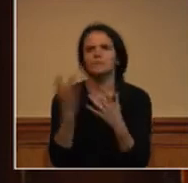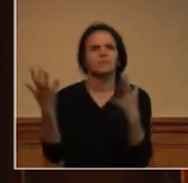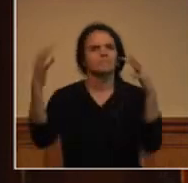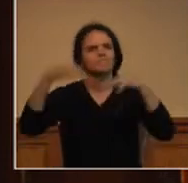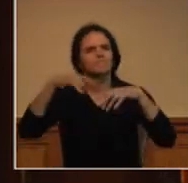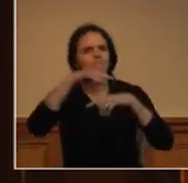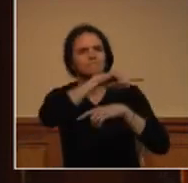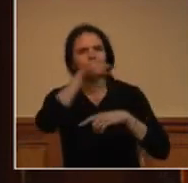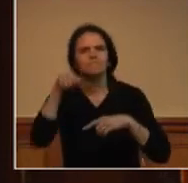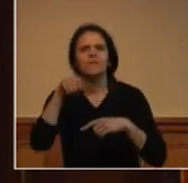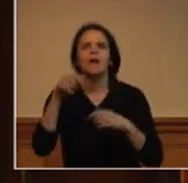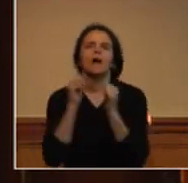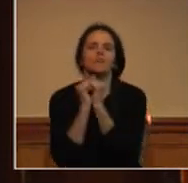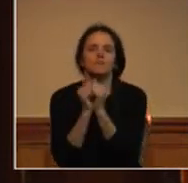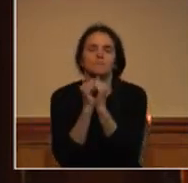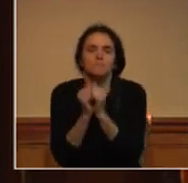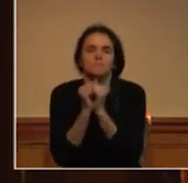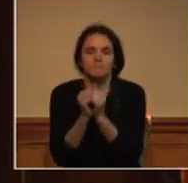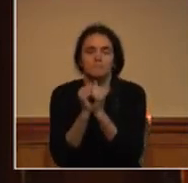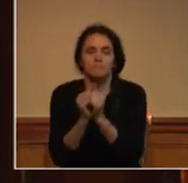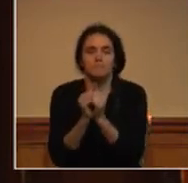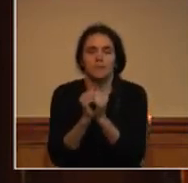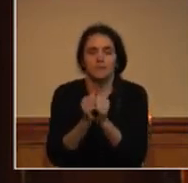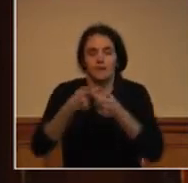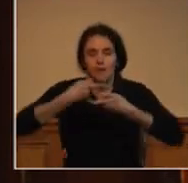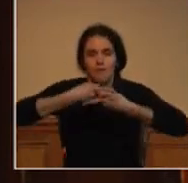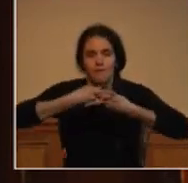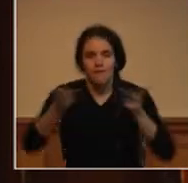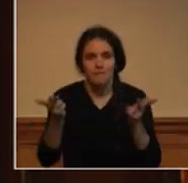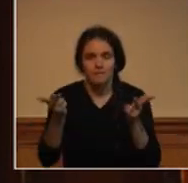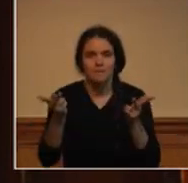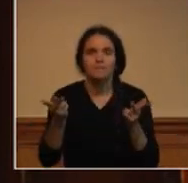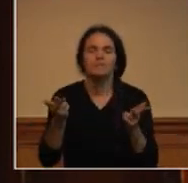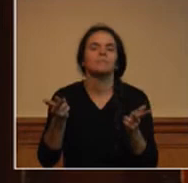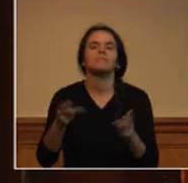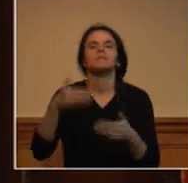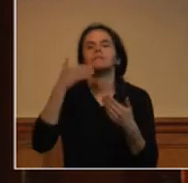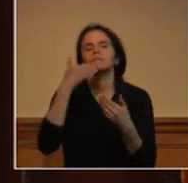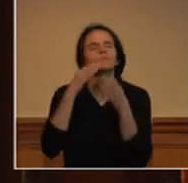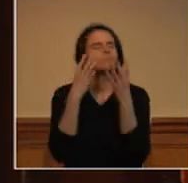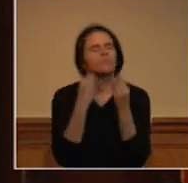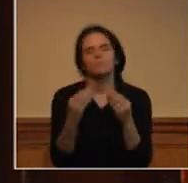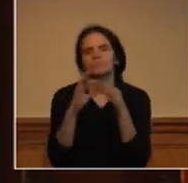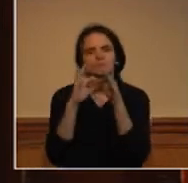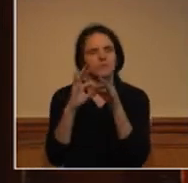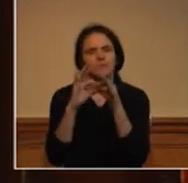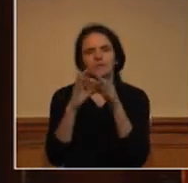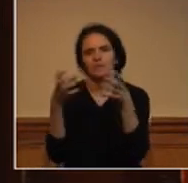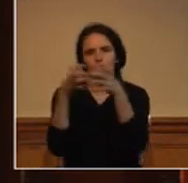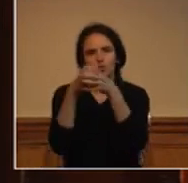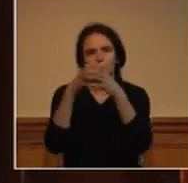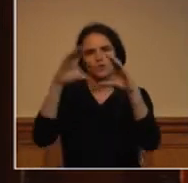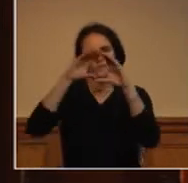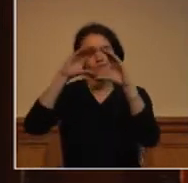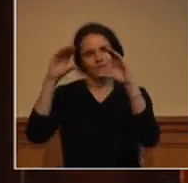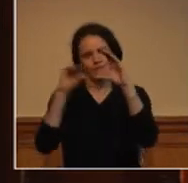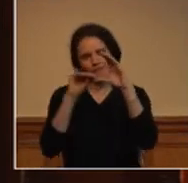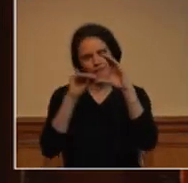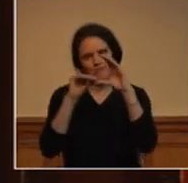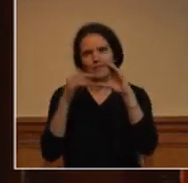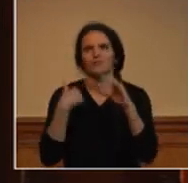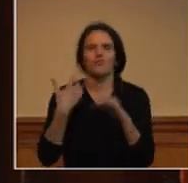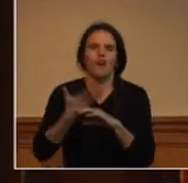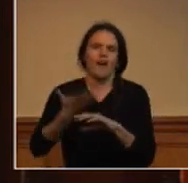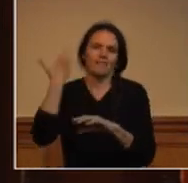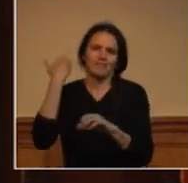para acompañarnos en este lanzamiento. Muchas gracias además a mi querido equipo CEDETI, al que